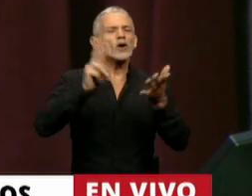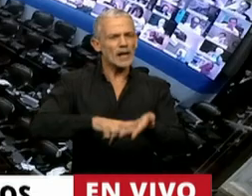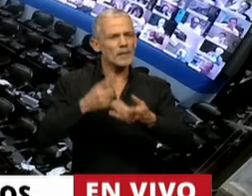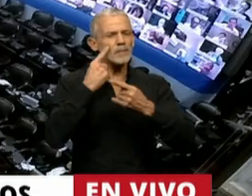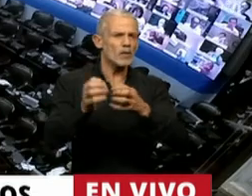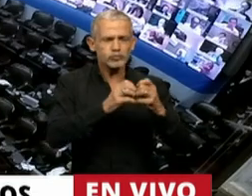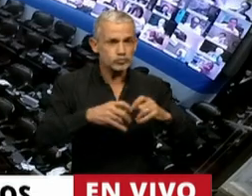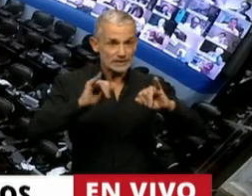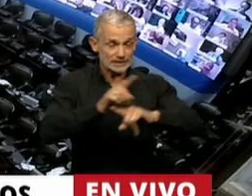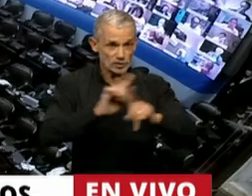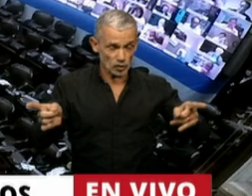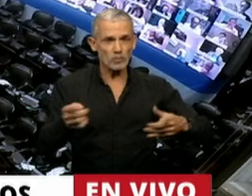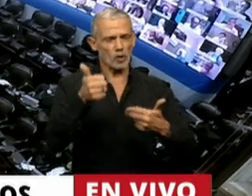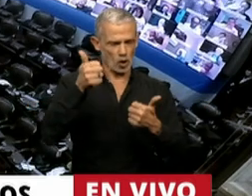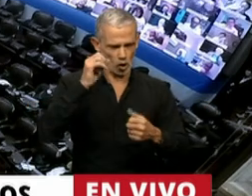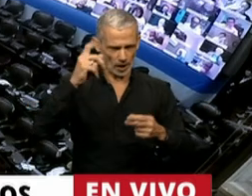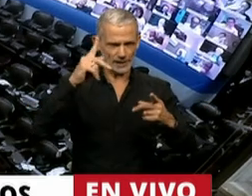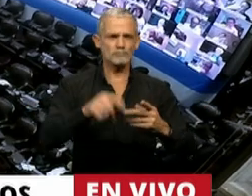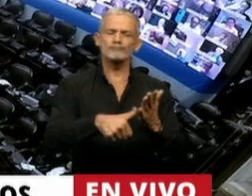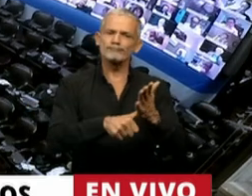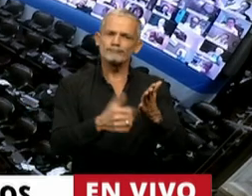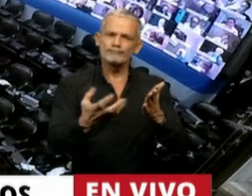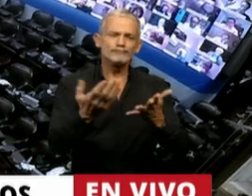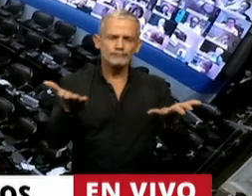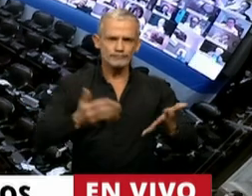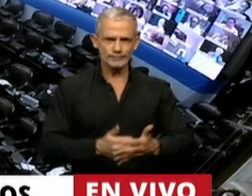reconsideración sírvanse marcar su